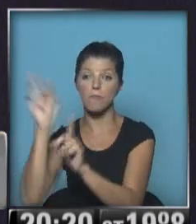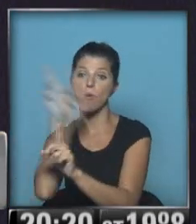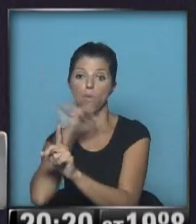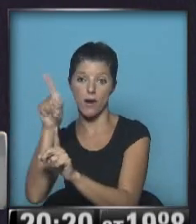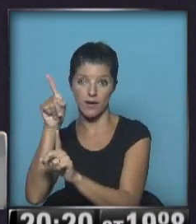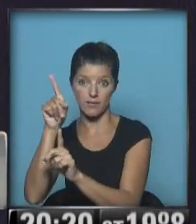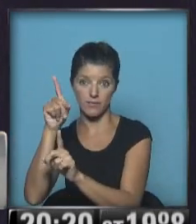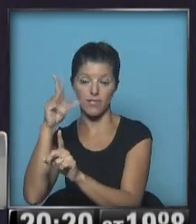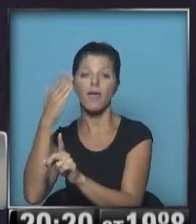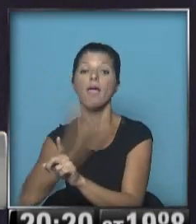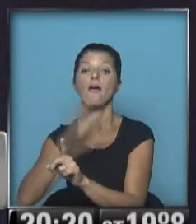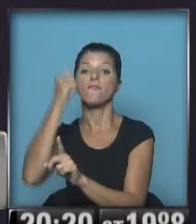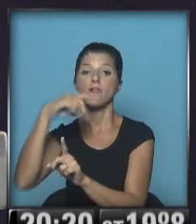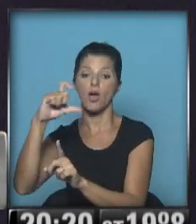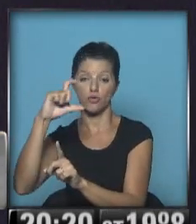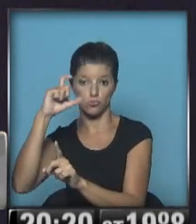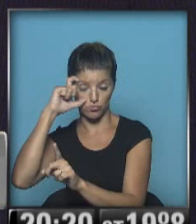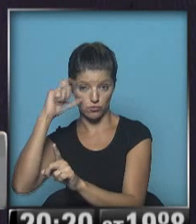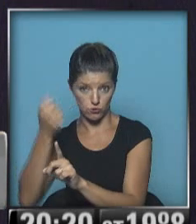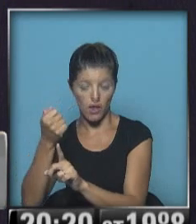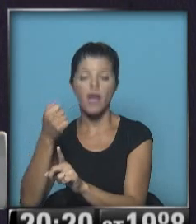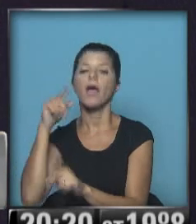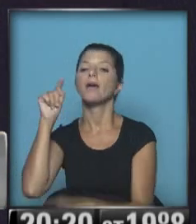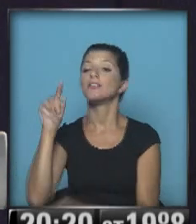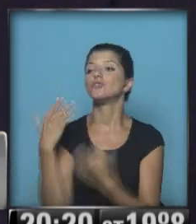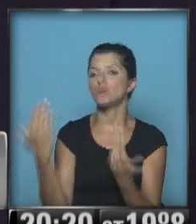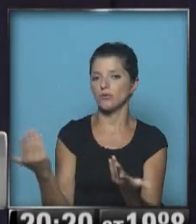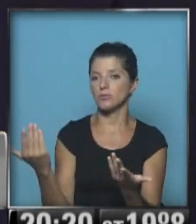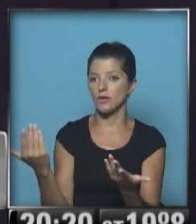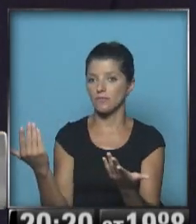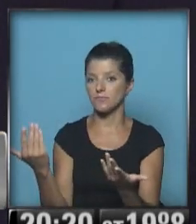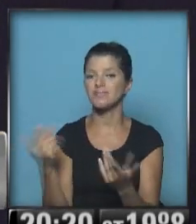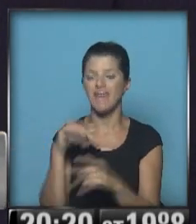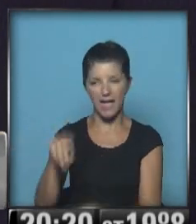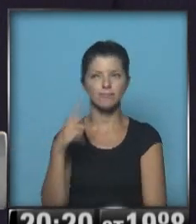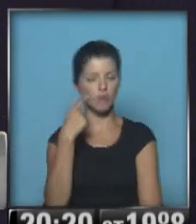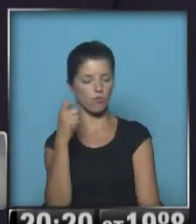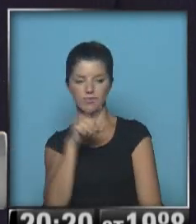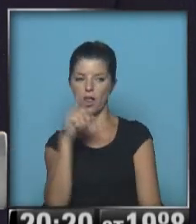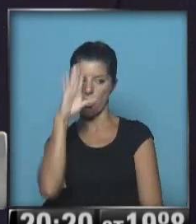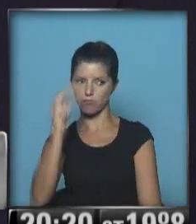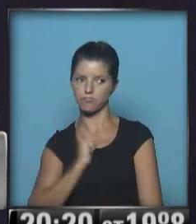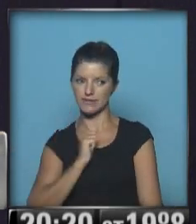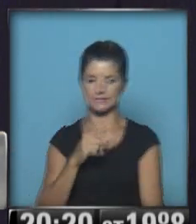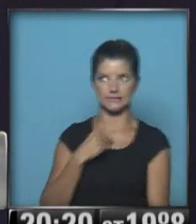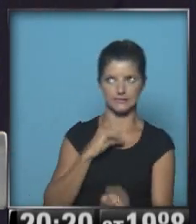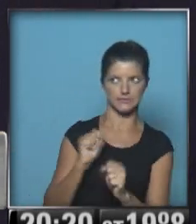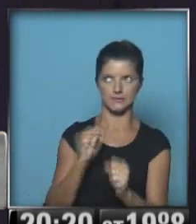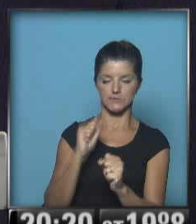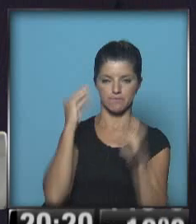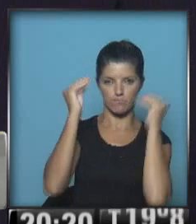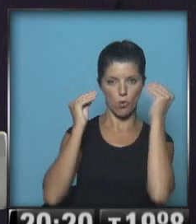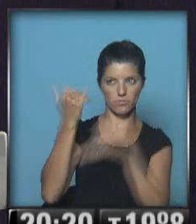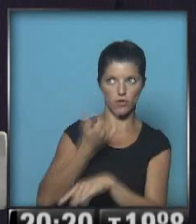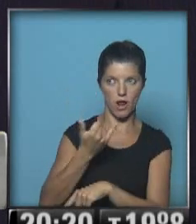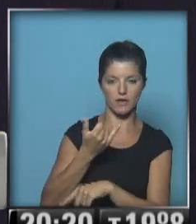franois miter con lo cual la dictadura ahí sí se ve de alguna manera acorralada en el frente externo y